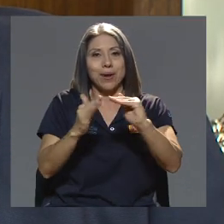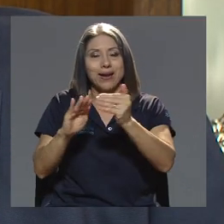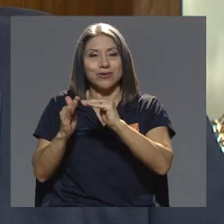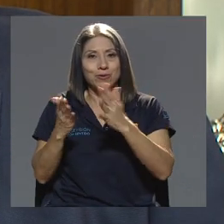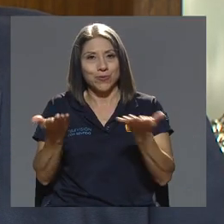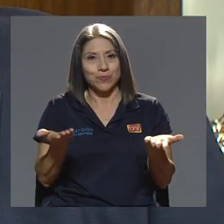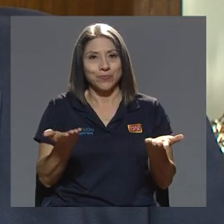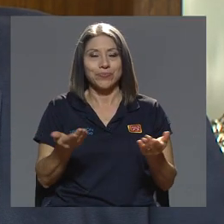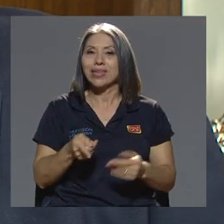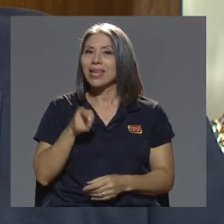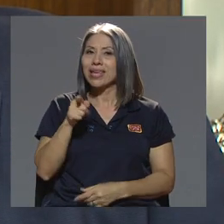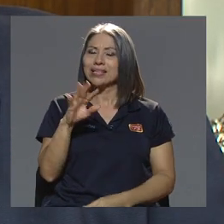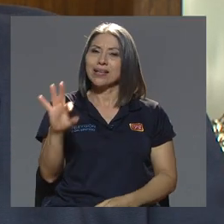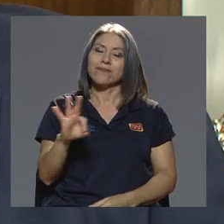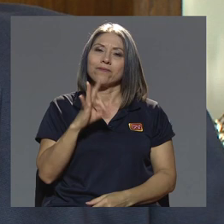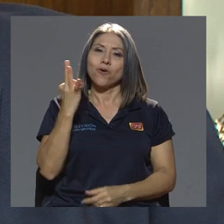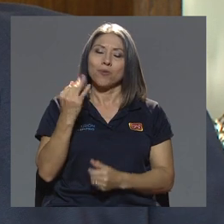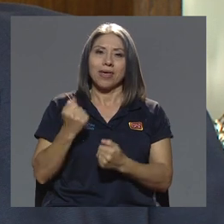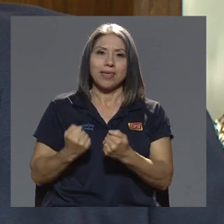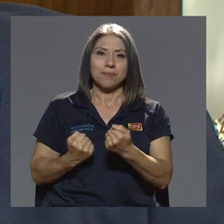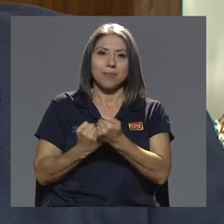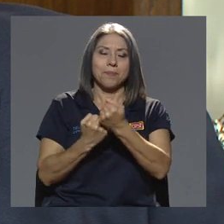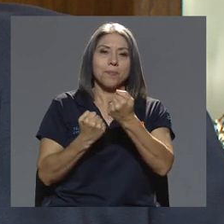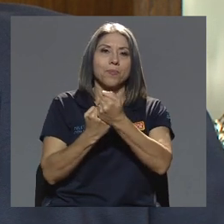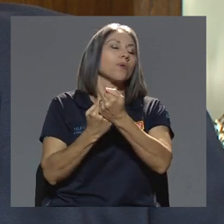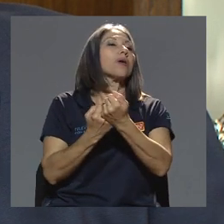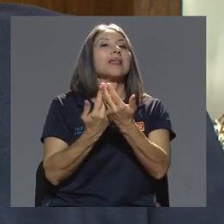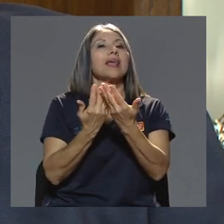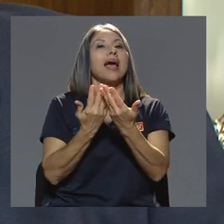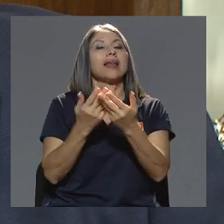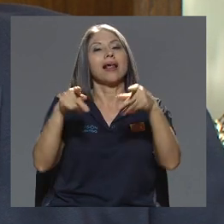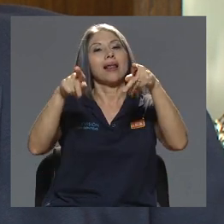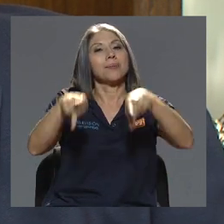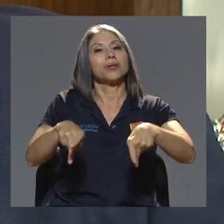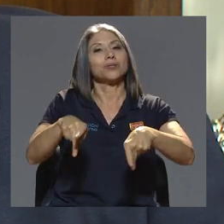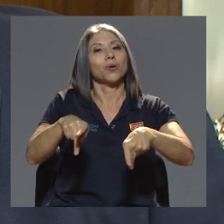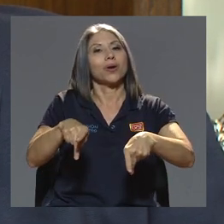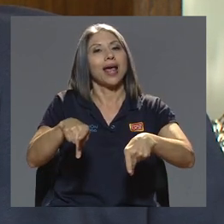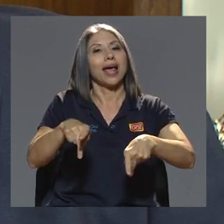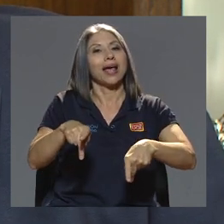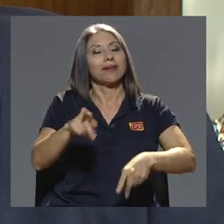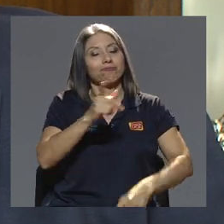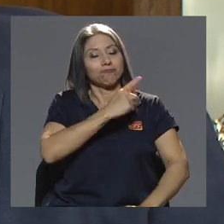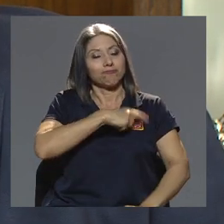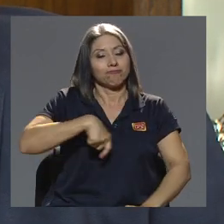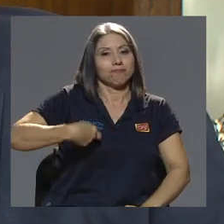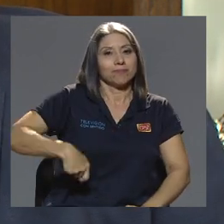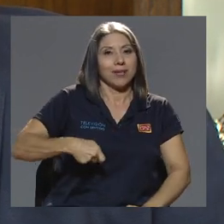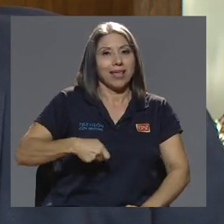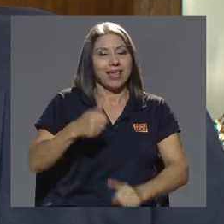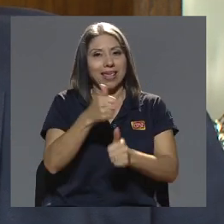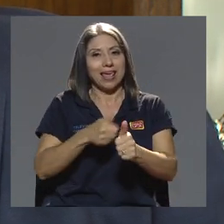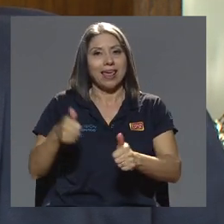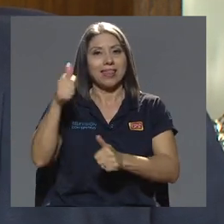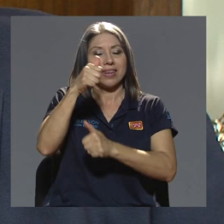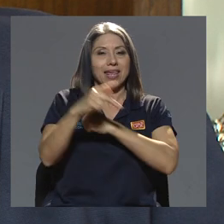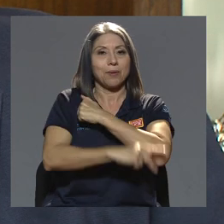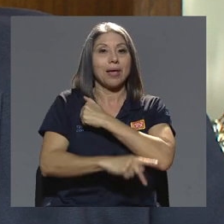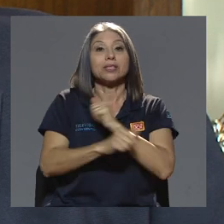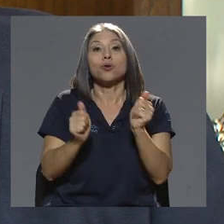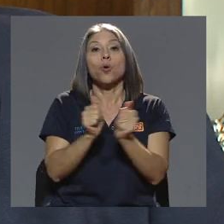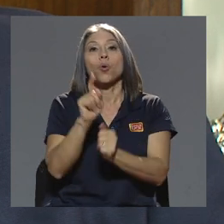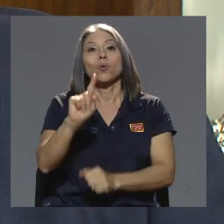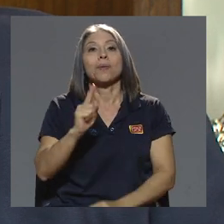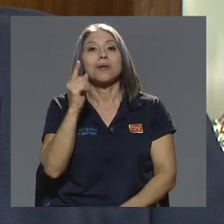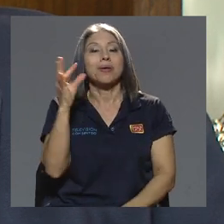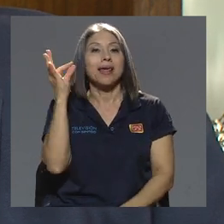de darle la mano a quien dirige el país, pero con una primera dama muy protagonista, no solamente le